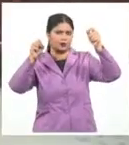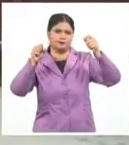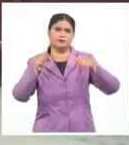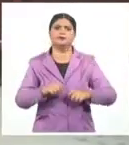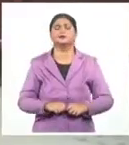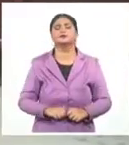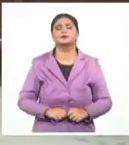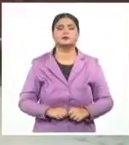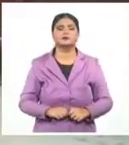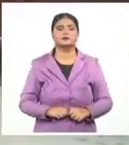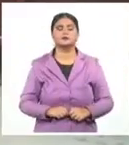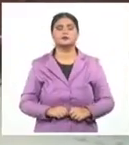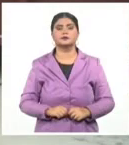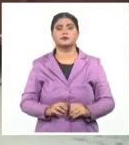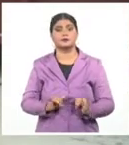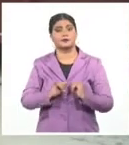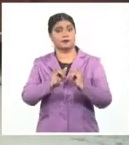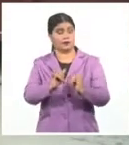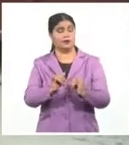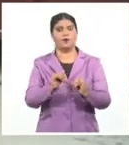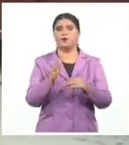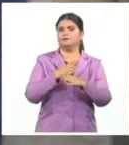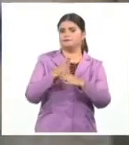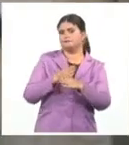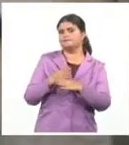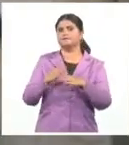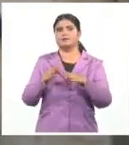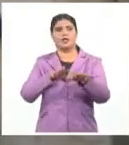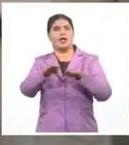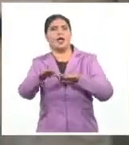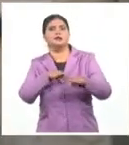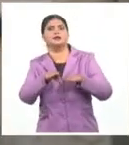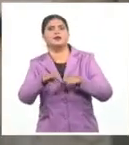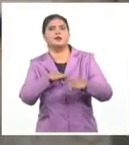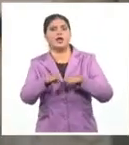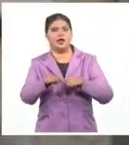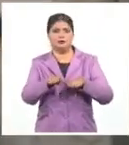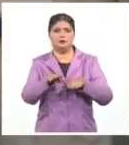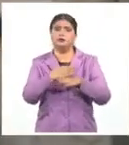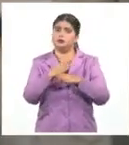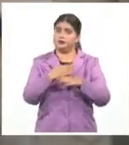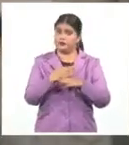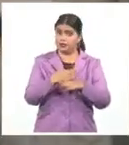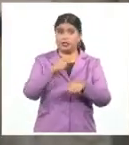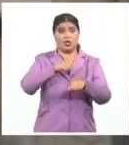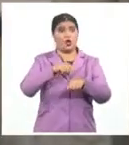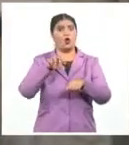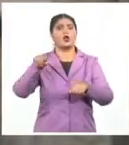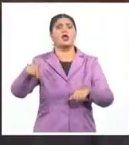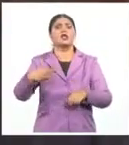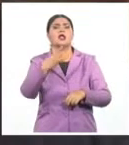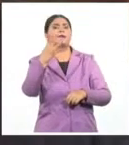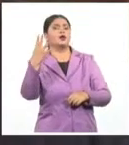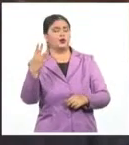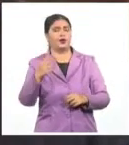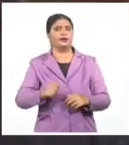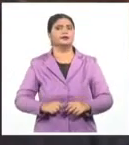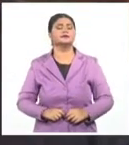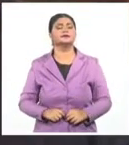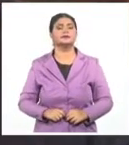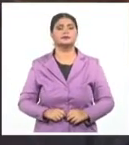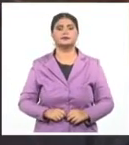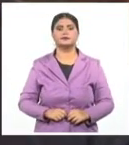producción. Destaca el desplazamiento de las actividades altas consumidoras hacia el horario de la madrugada. Por ejemplo, en la brigada de